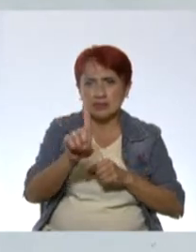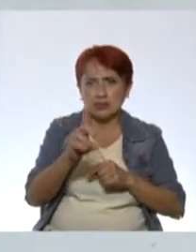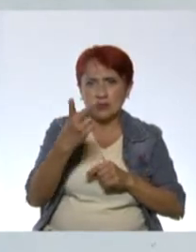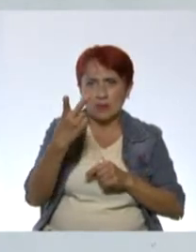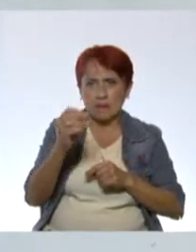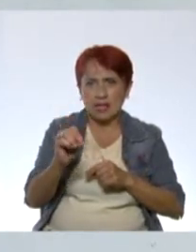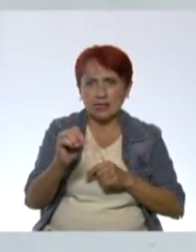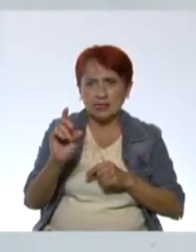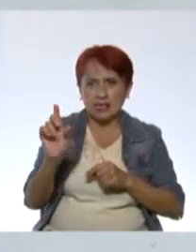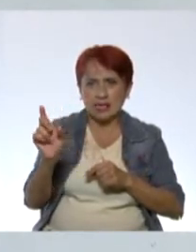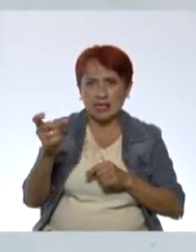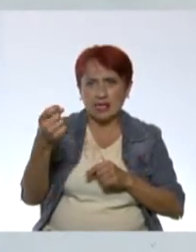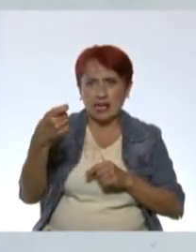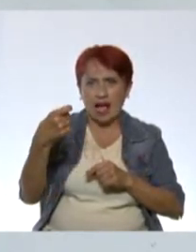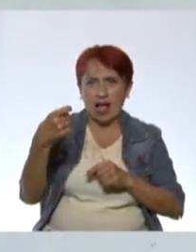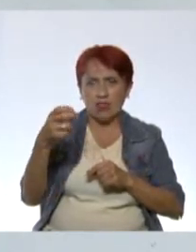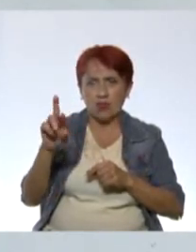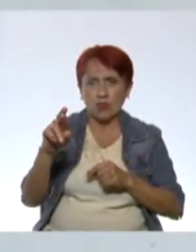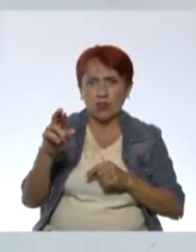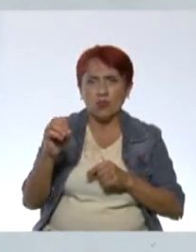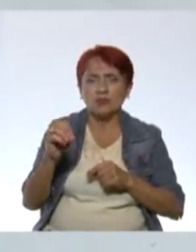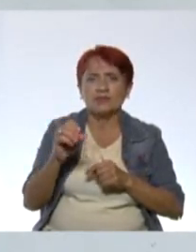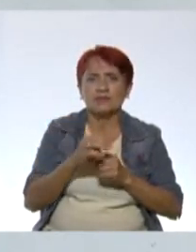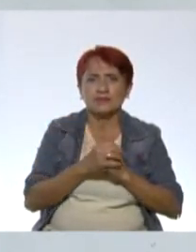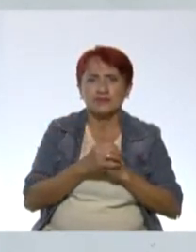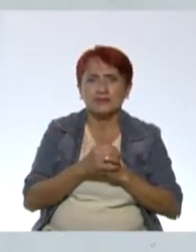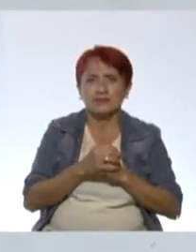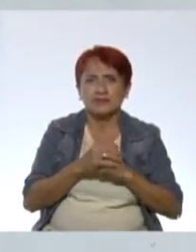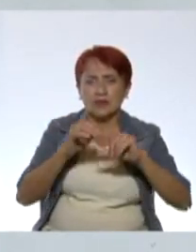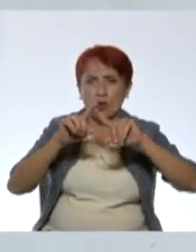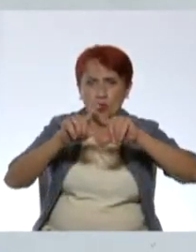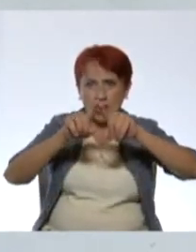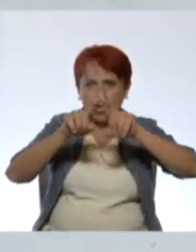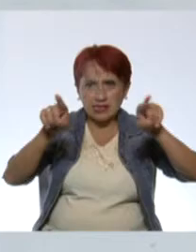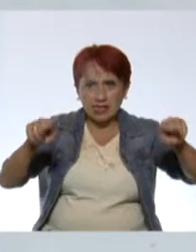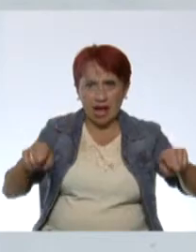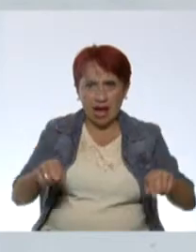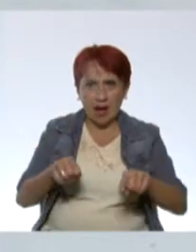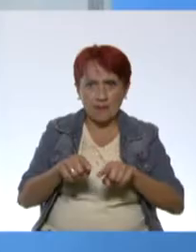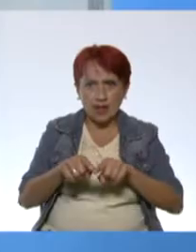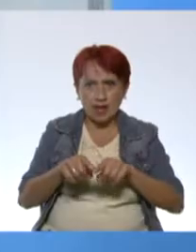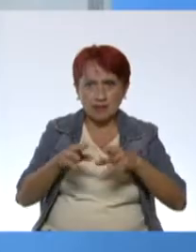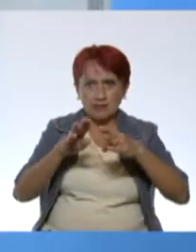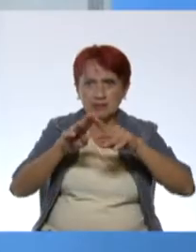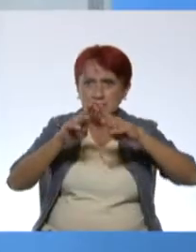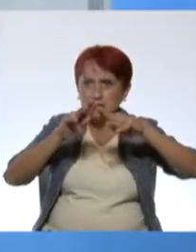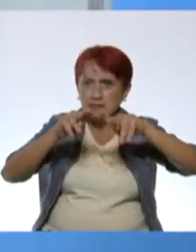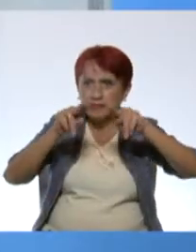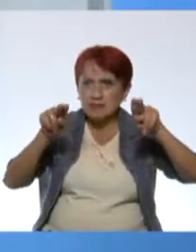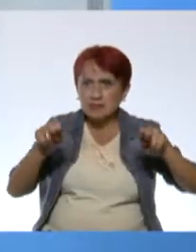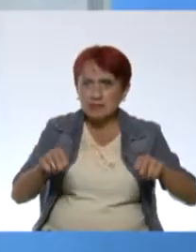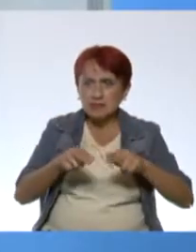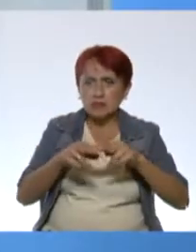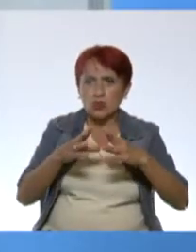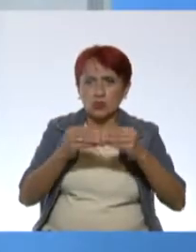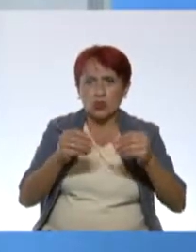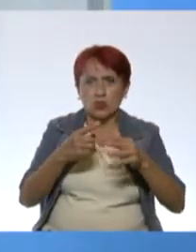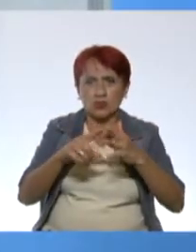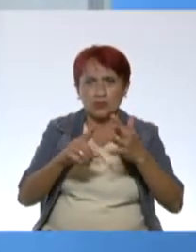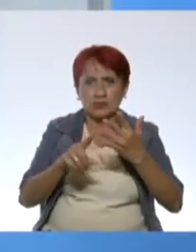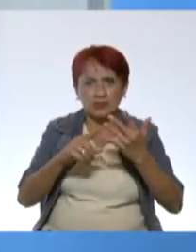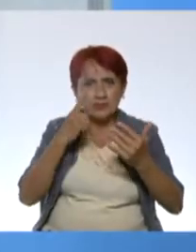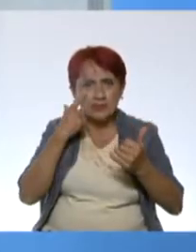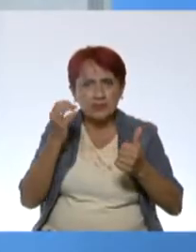120 grados, cuando lo buscamos por tabla. Esto es un ángulo notable. En una tabla nosotros lo podemos encontrar donde